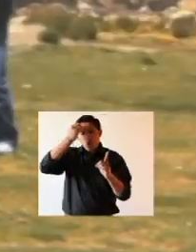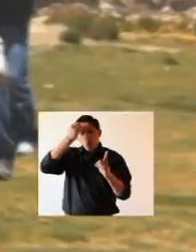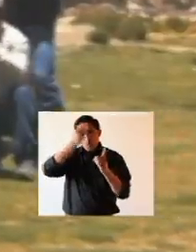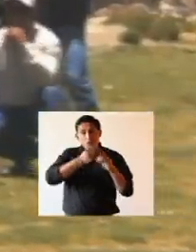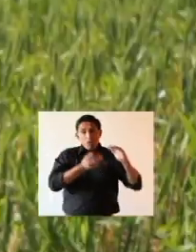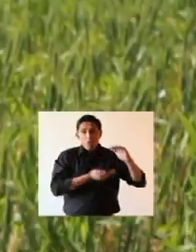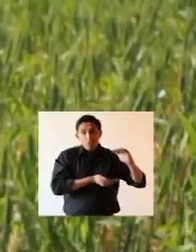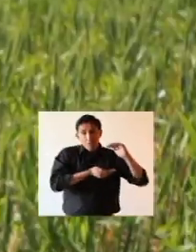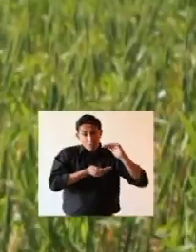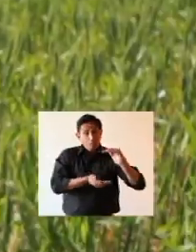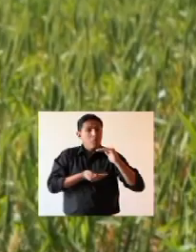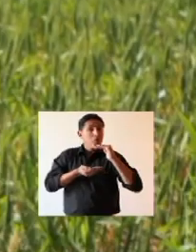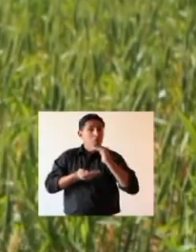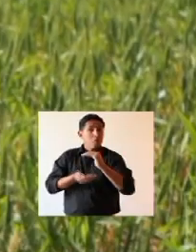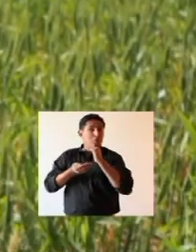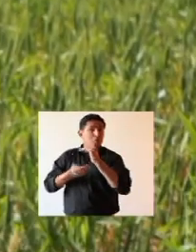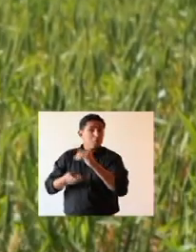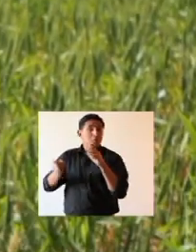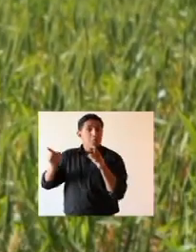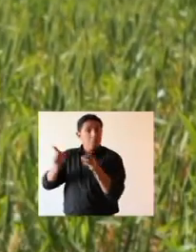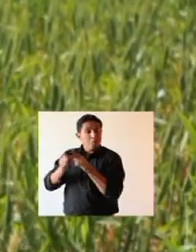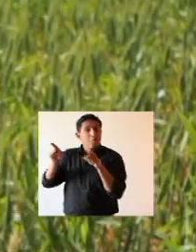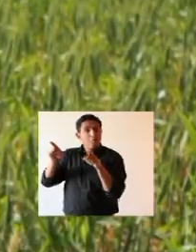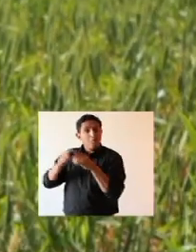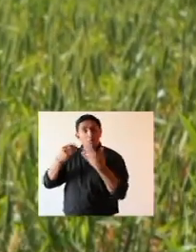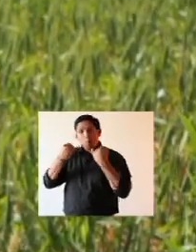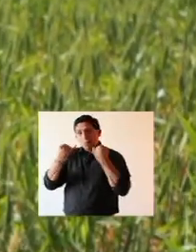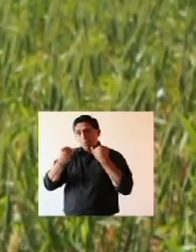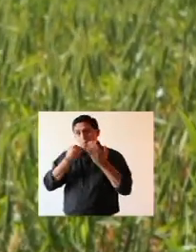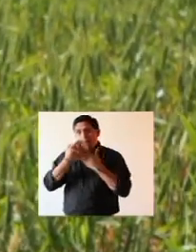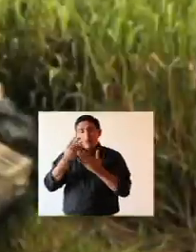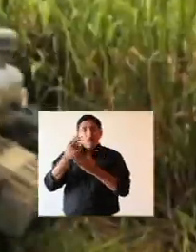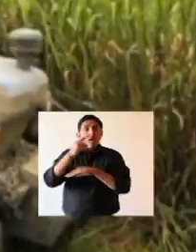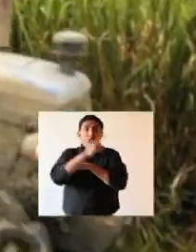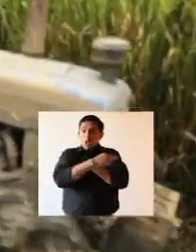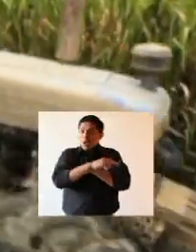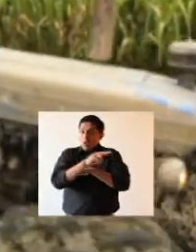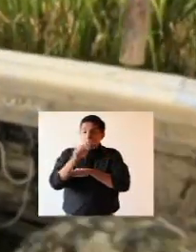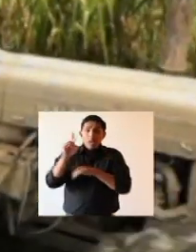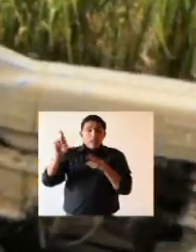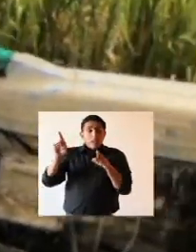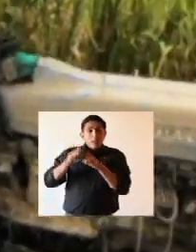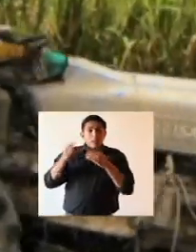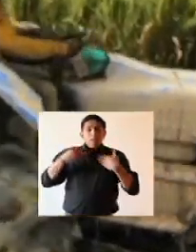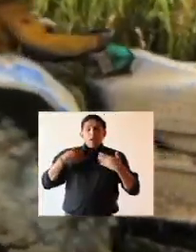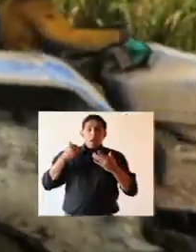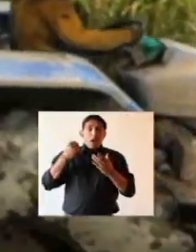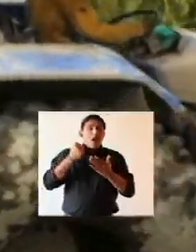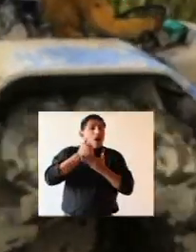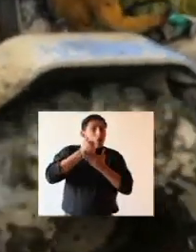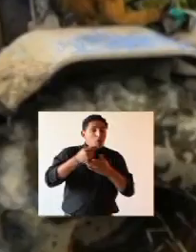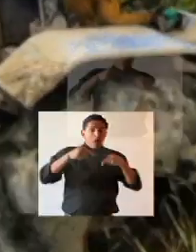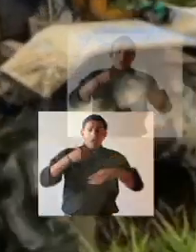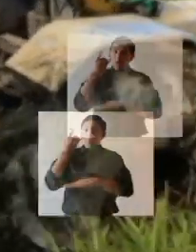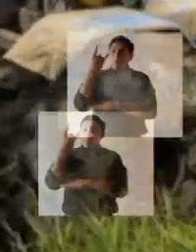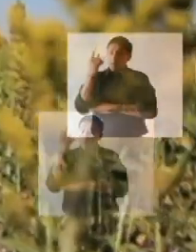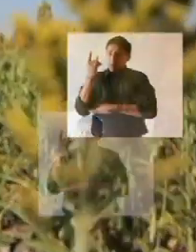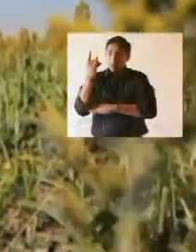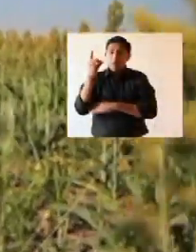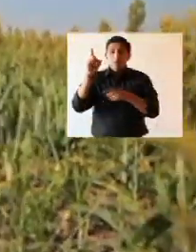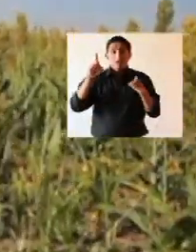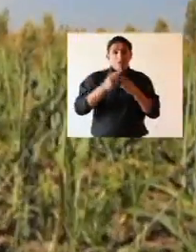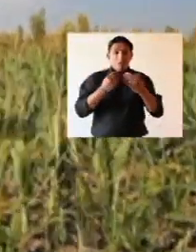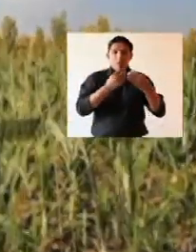redistribución del ingreso, producto de las inversiones de la producción de los recursos naturales, es el que está permitiendo a Bolivia paulatinamente